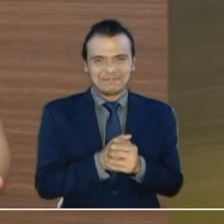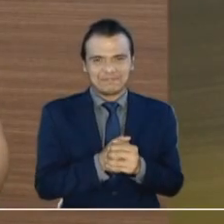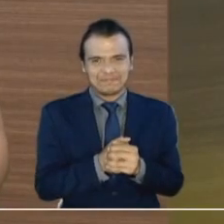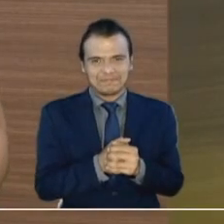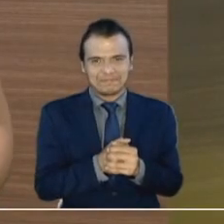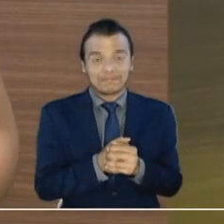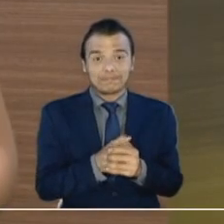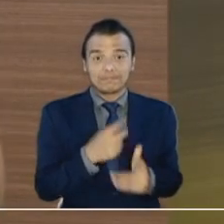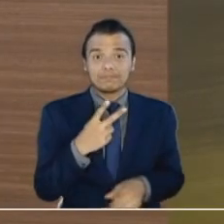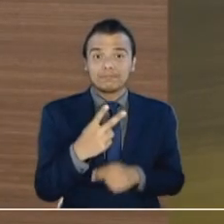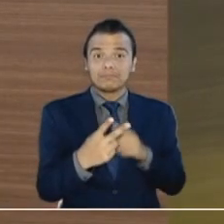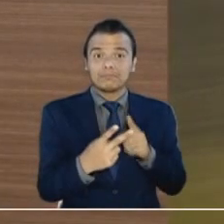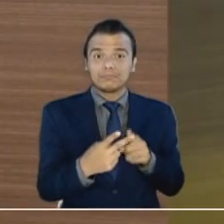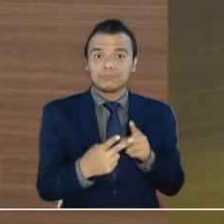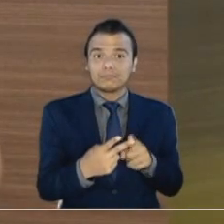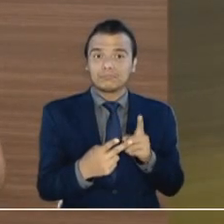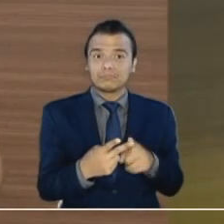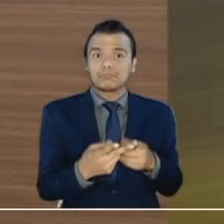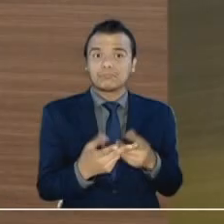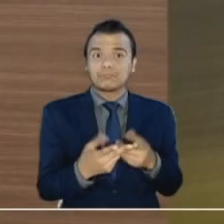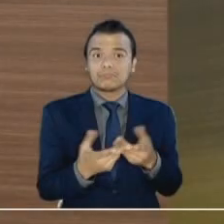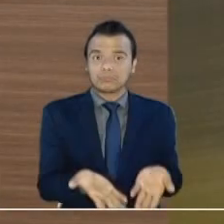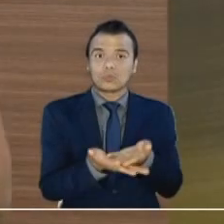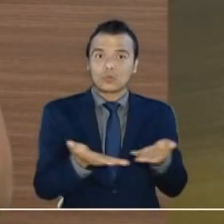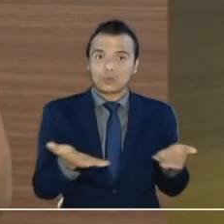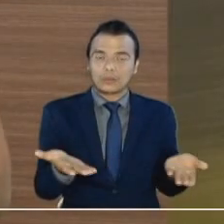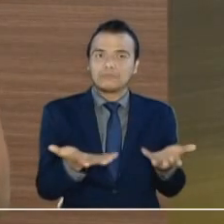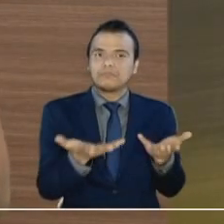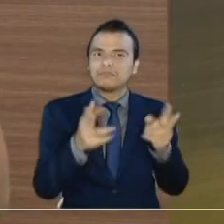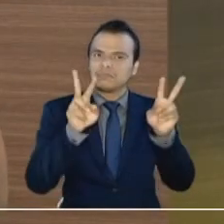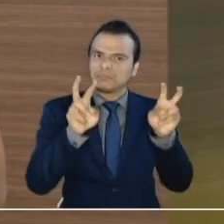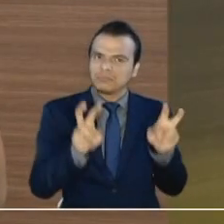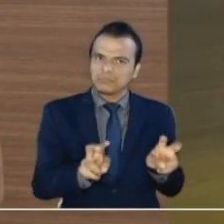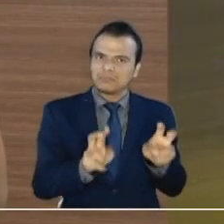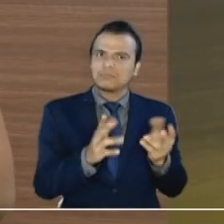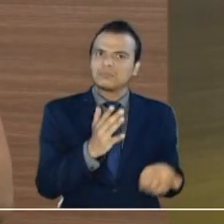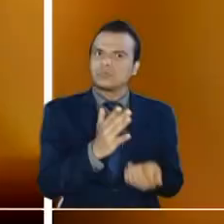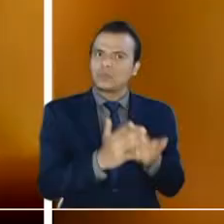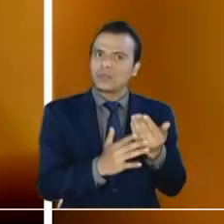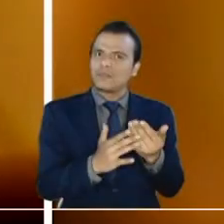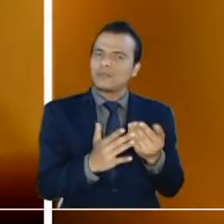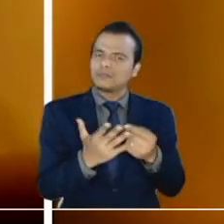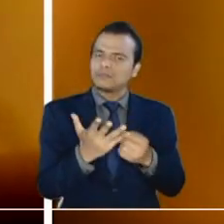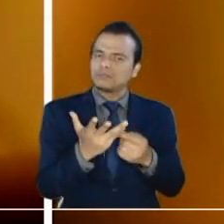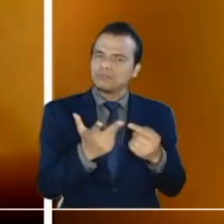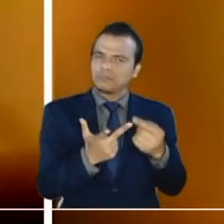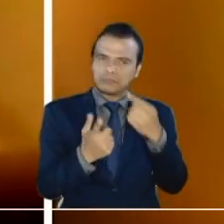Siga conectado para conocer las tendencias y novedades del mundo del entretenimiento.